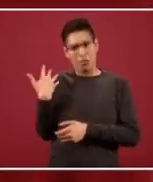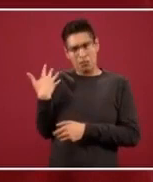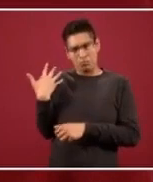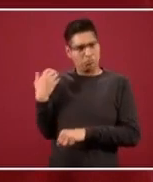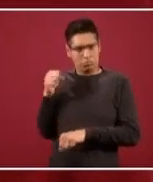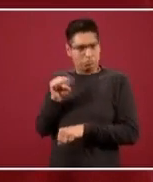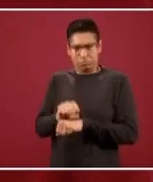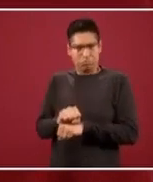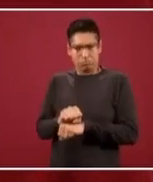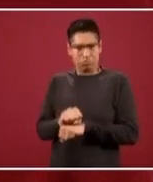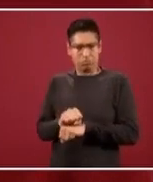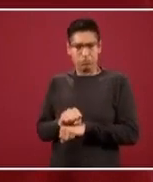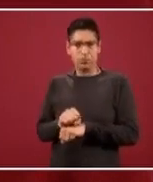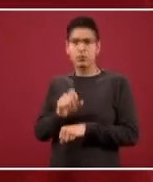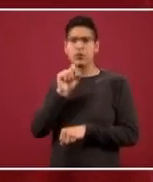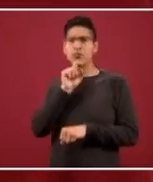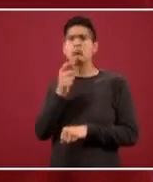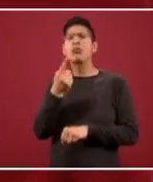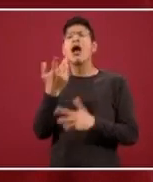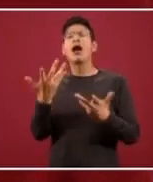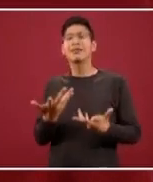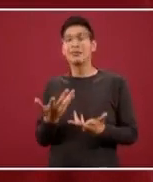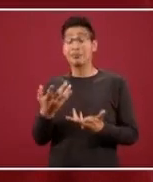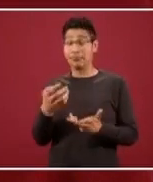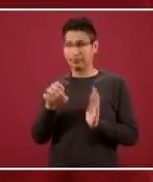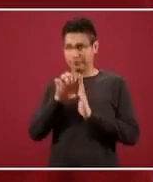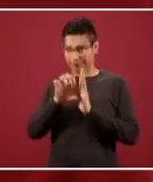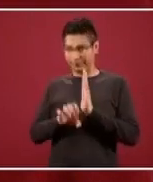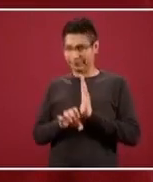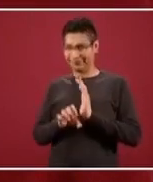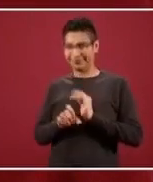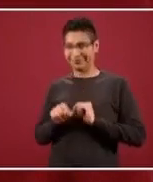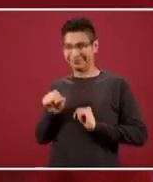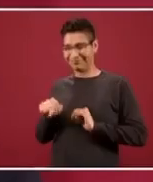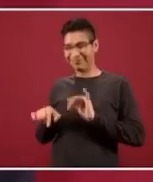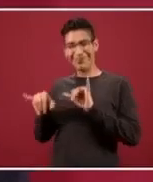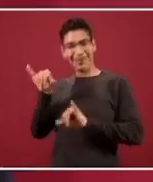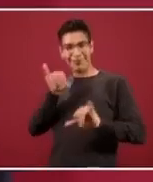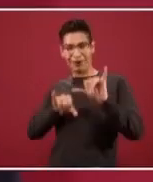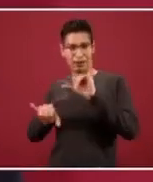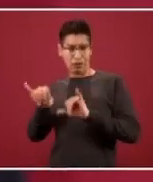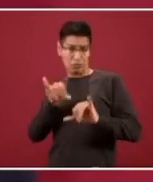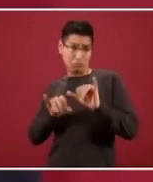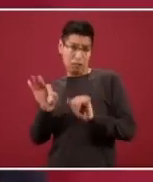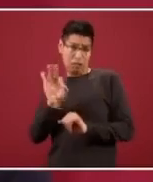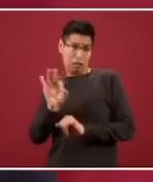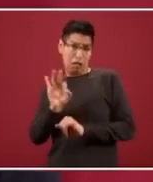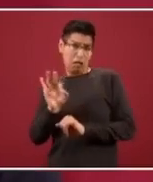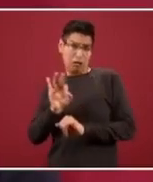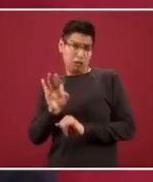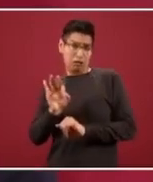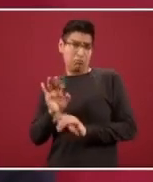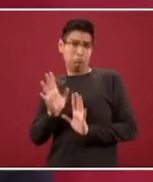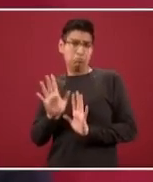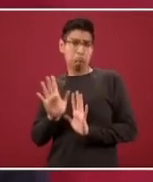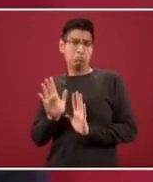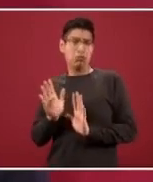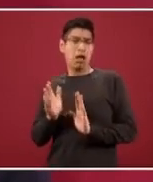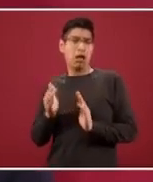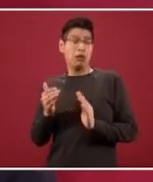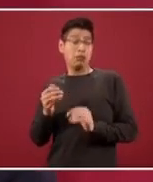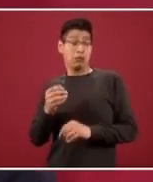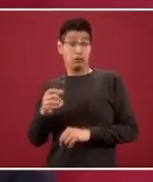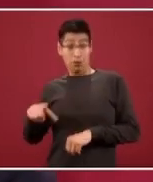lo que se hace es, una vez que los laboratorios públicos o privados, o sea,